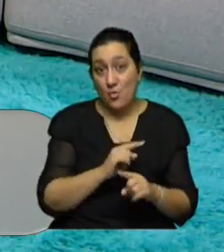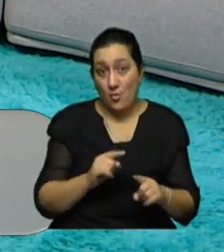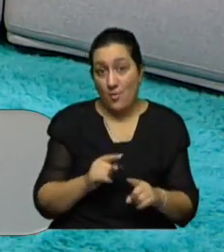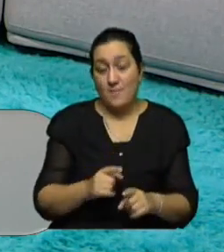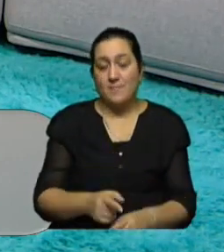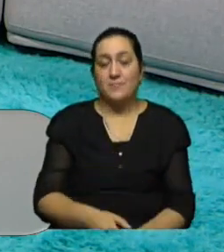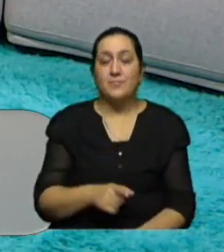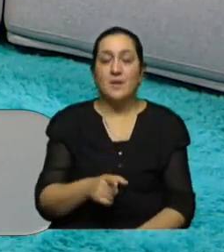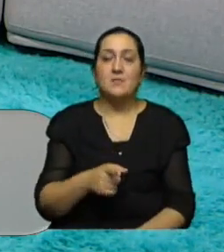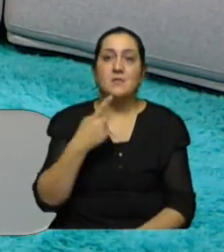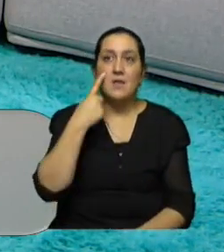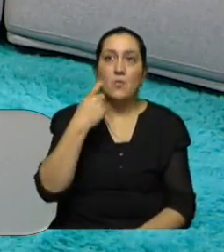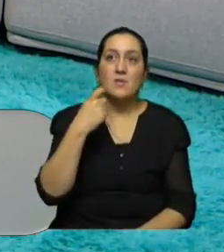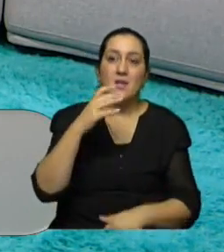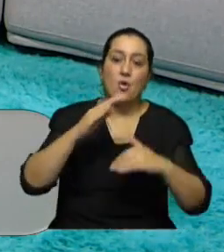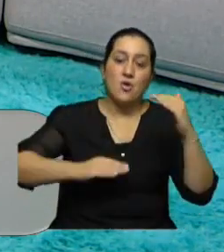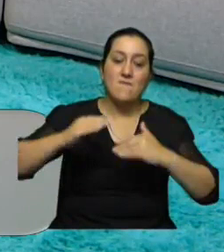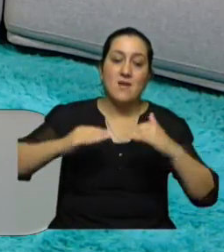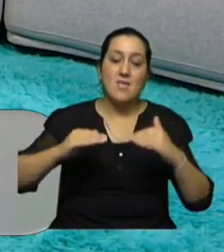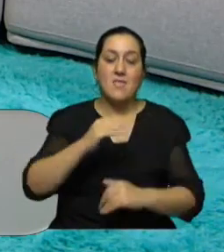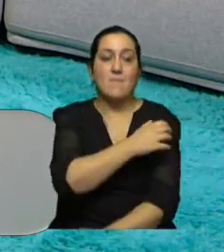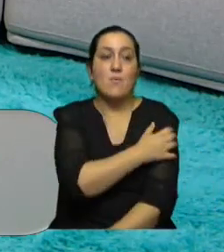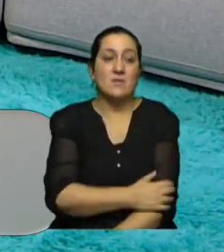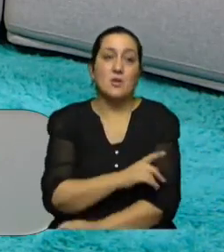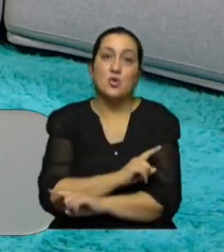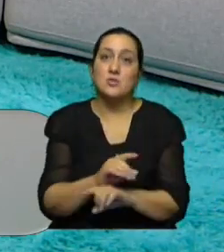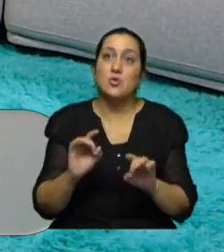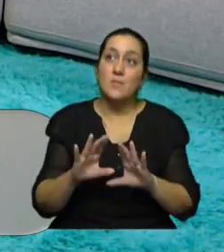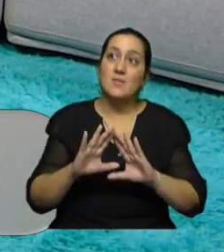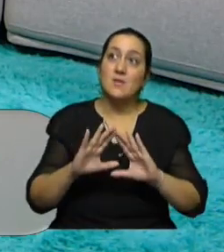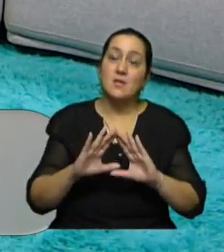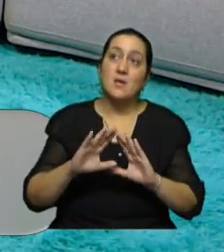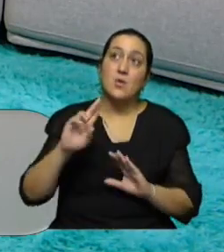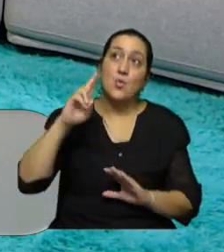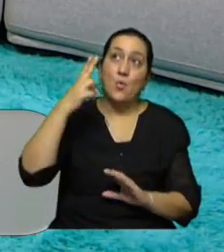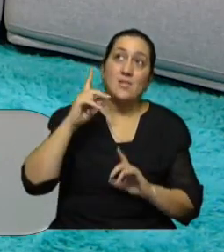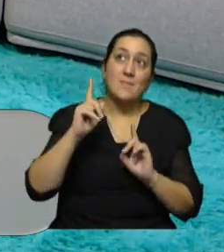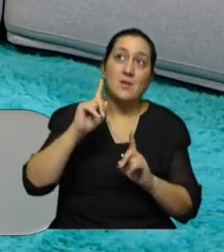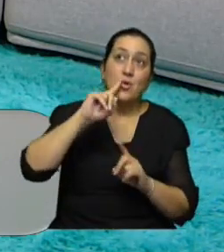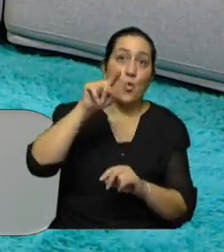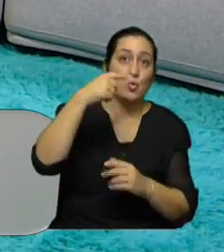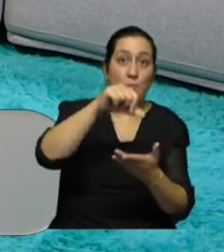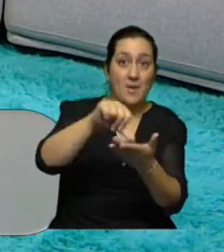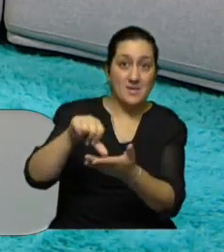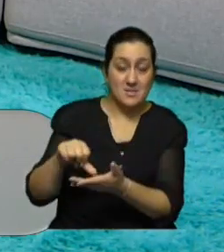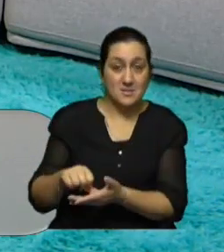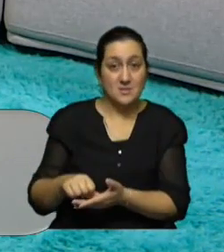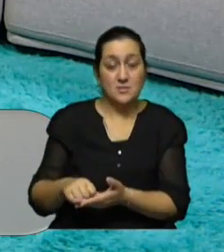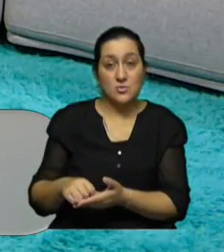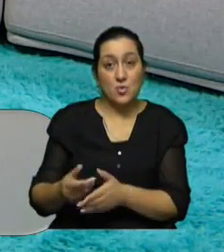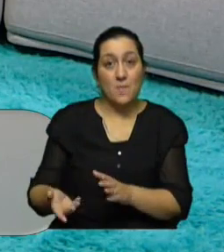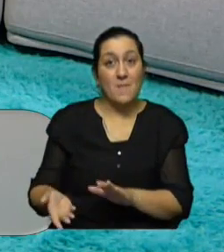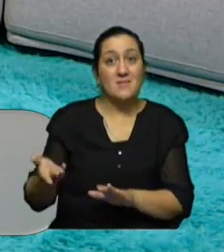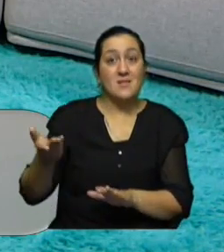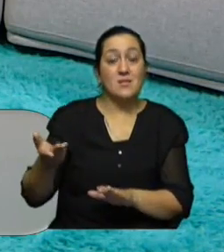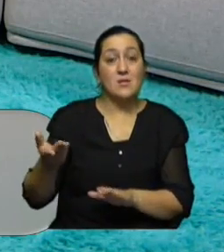que se encuentra es que los niveles de pobreza, no solo en Uruguay, sino también en otros países, son más altos que los que encontramos